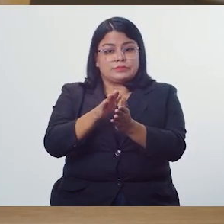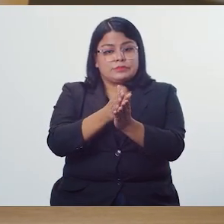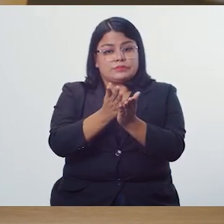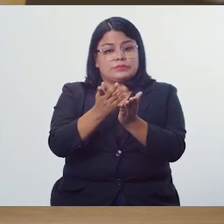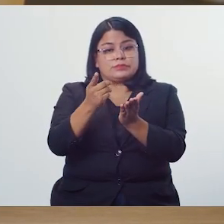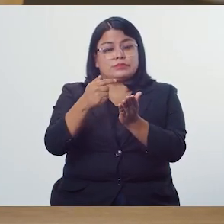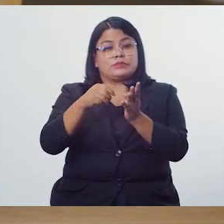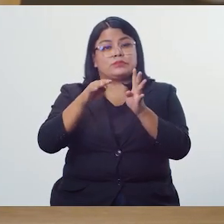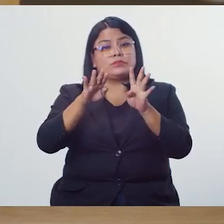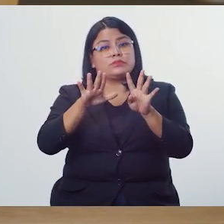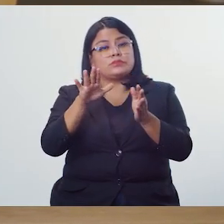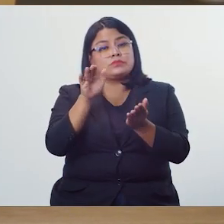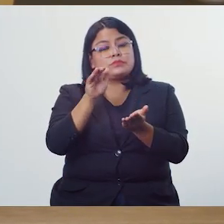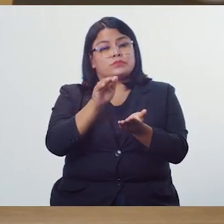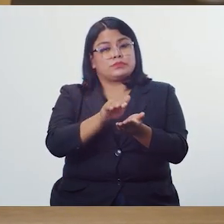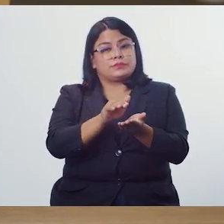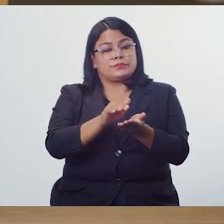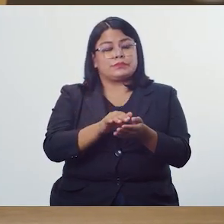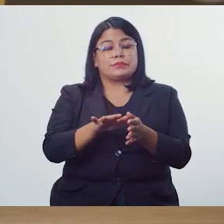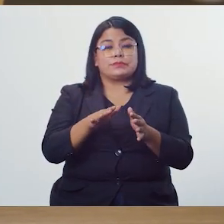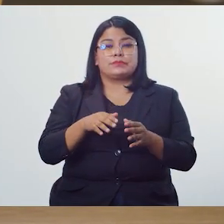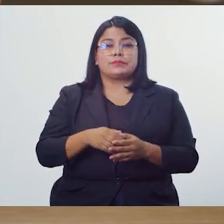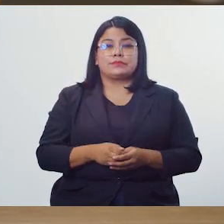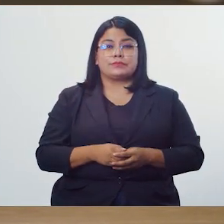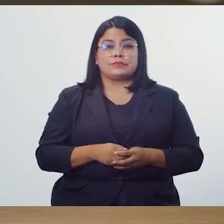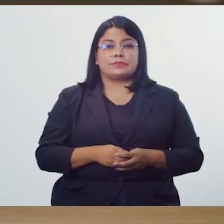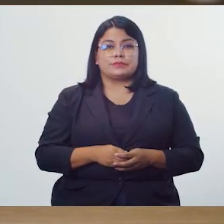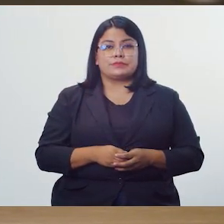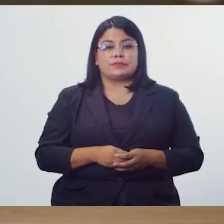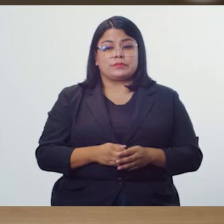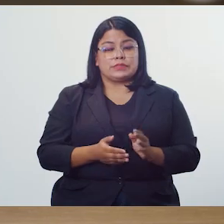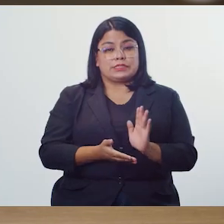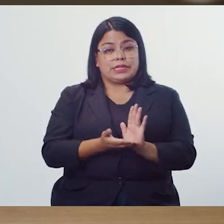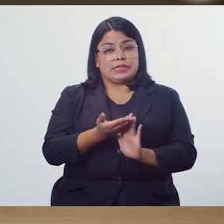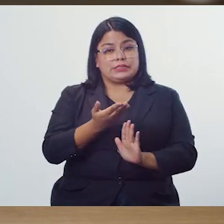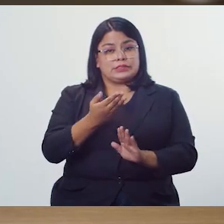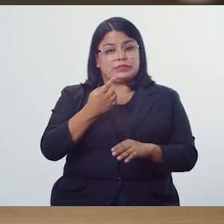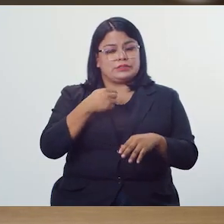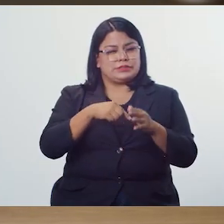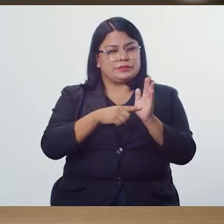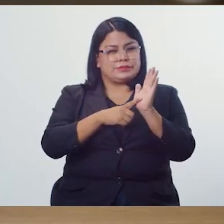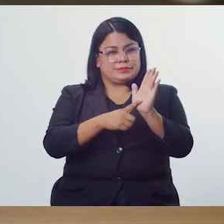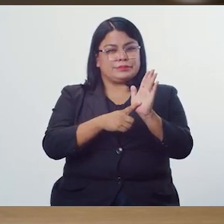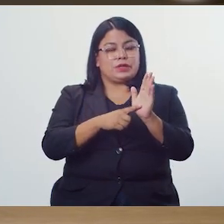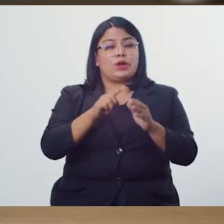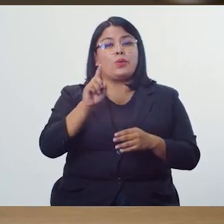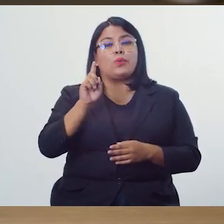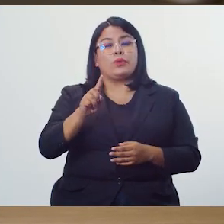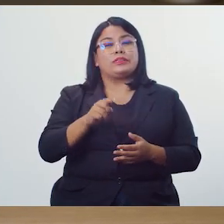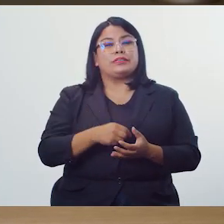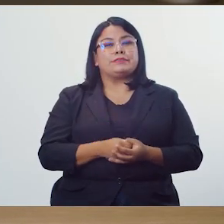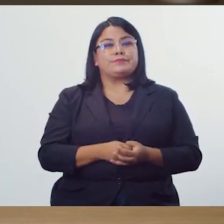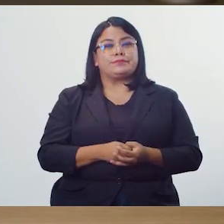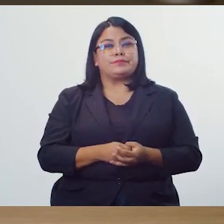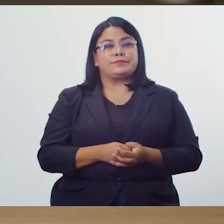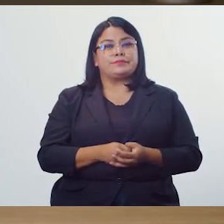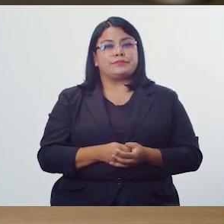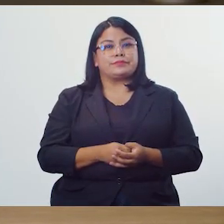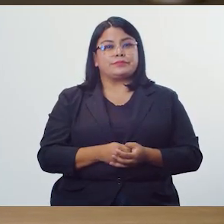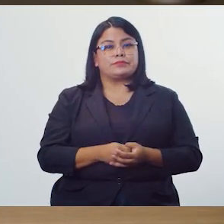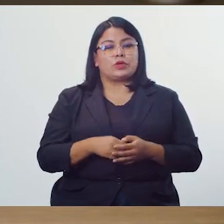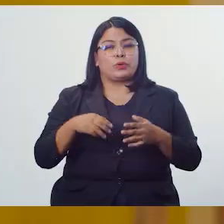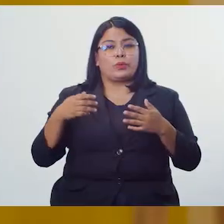9 unidades que integran el libro de texto está desarrollada de la siguiente manera. La primera de ellas